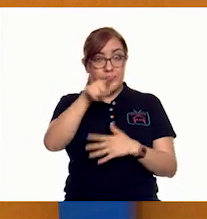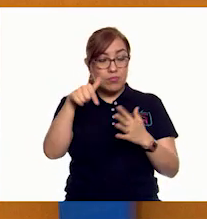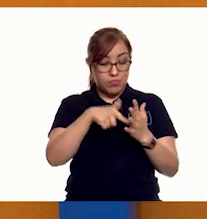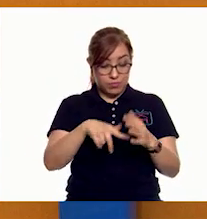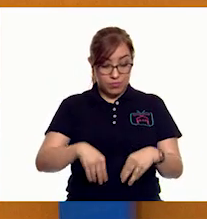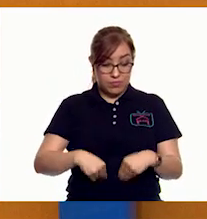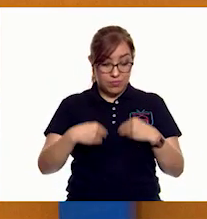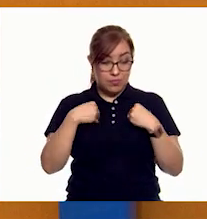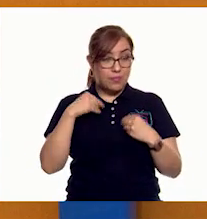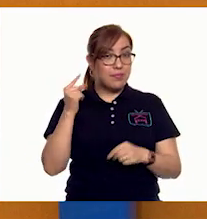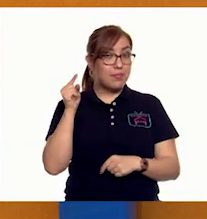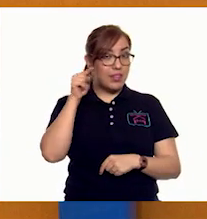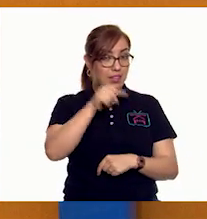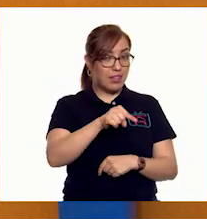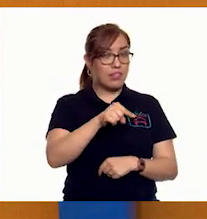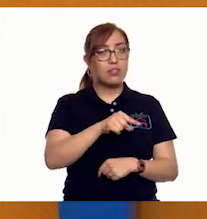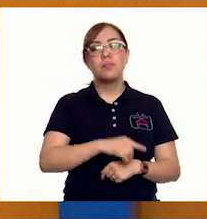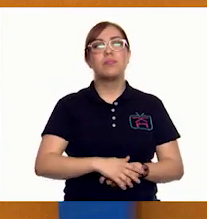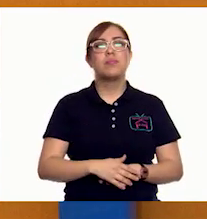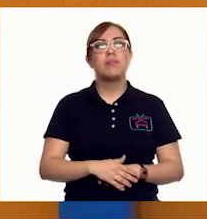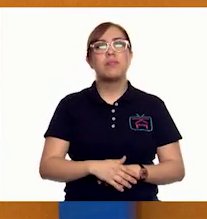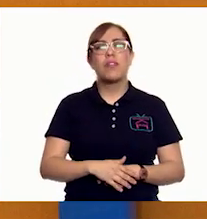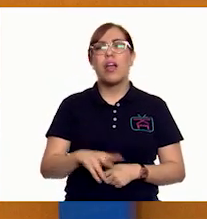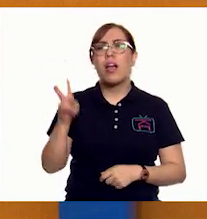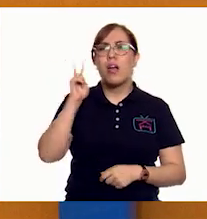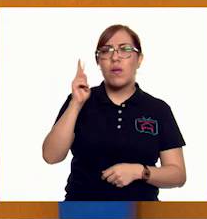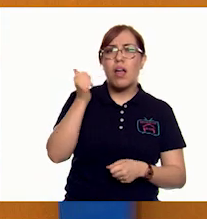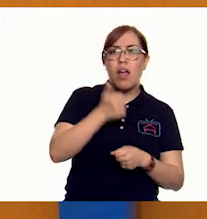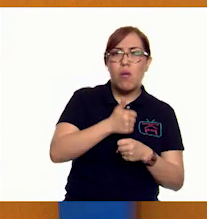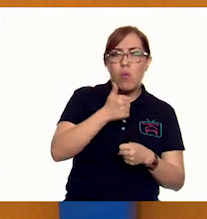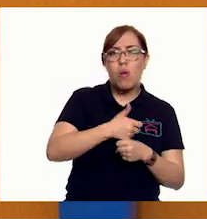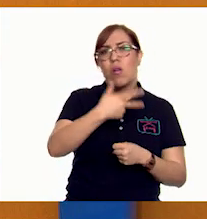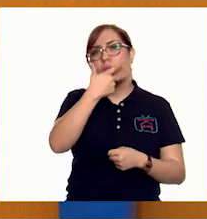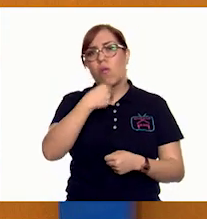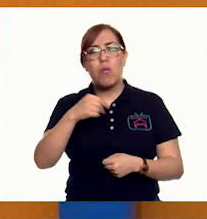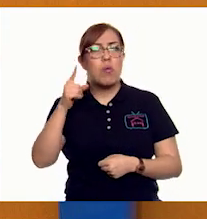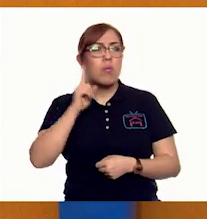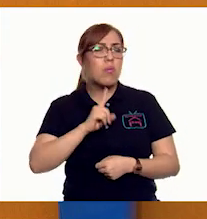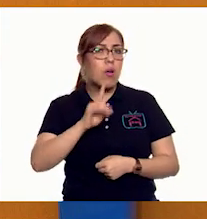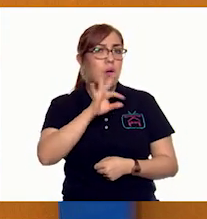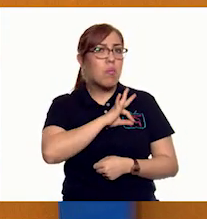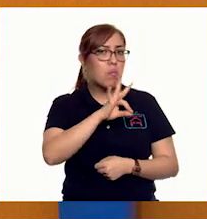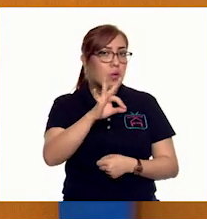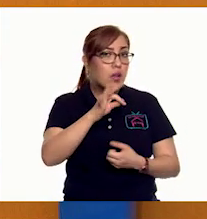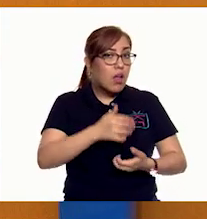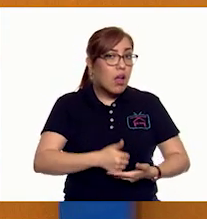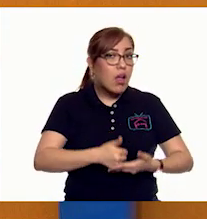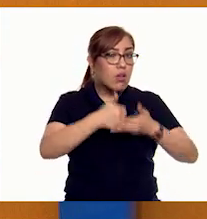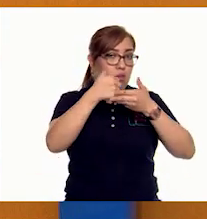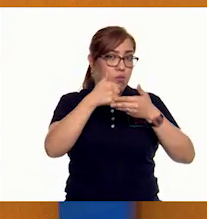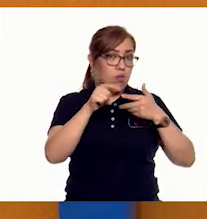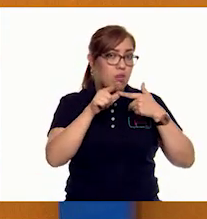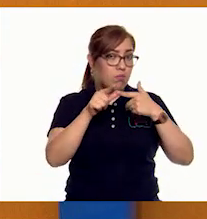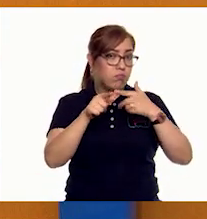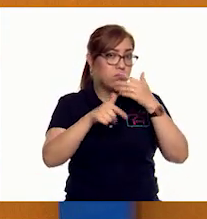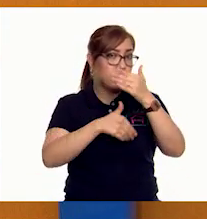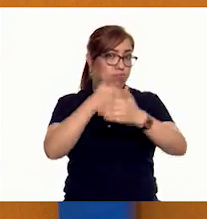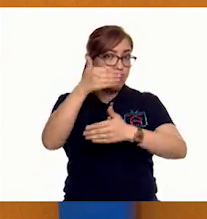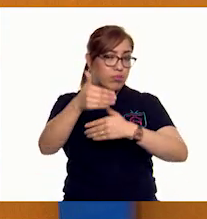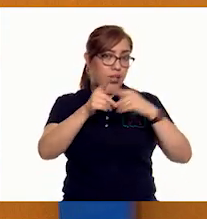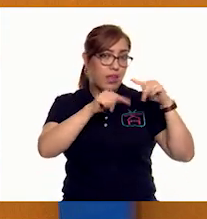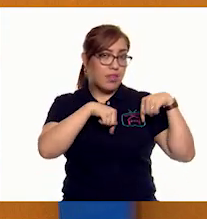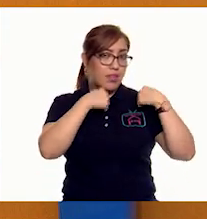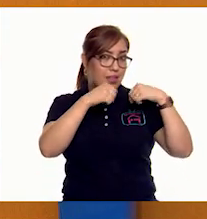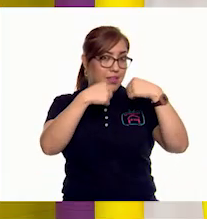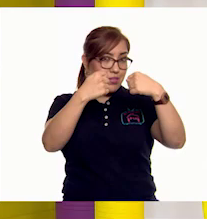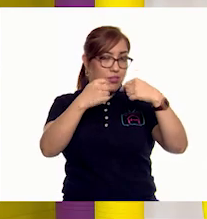vivimos y saber si los abuelos y abuelas nos pueden ayudar a seguir preservando, como dijiste tú, estas tradiciones o